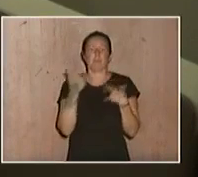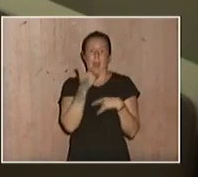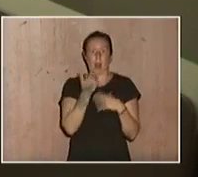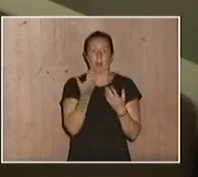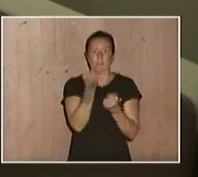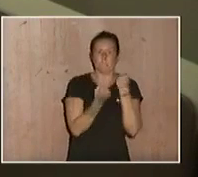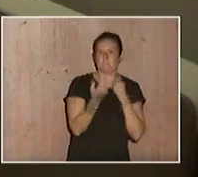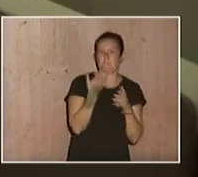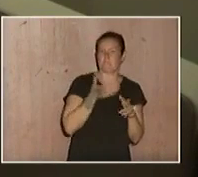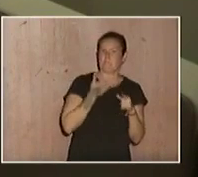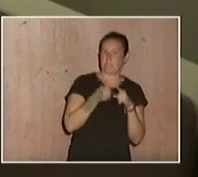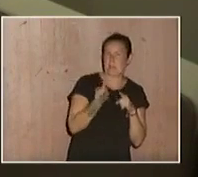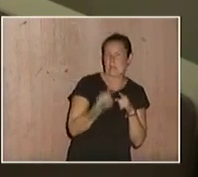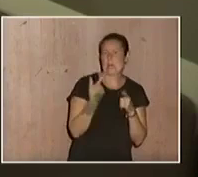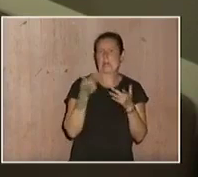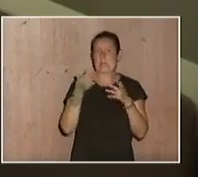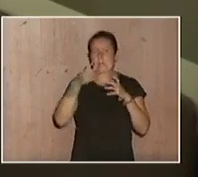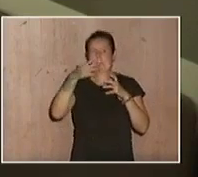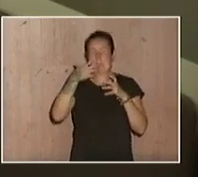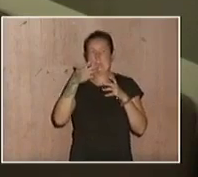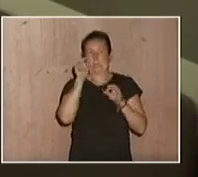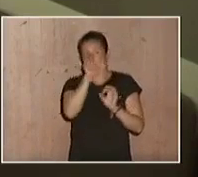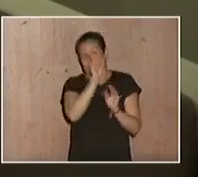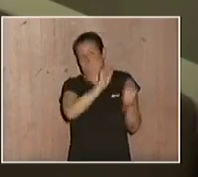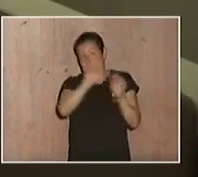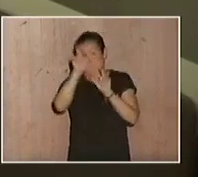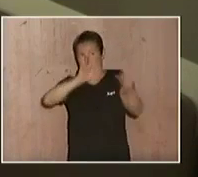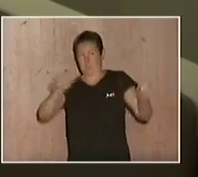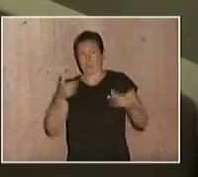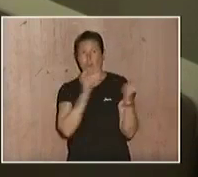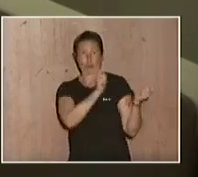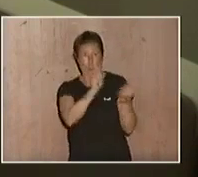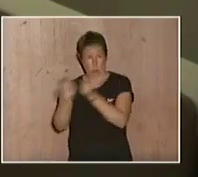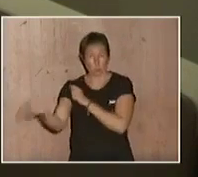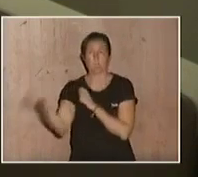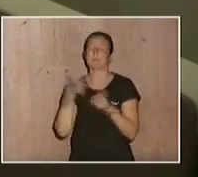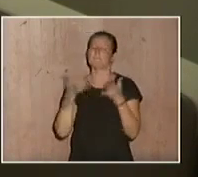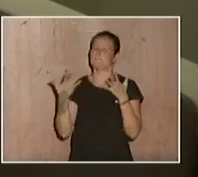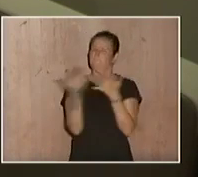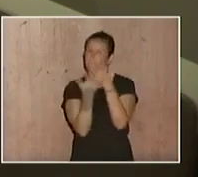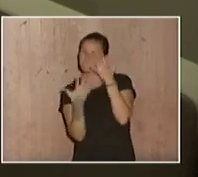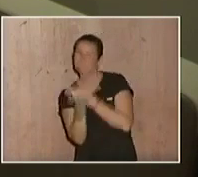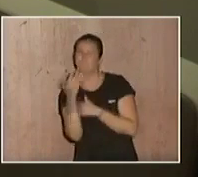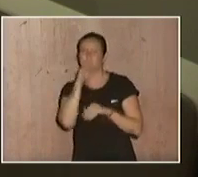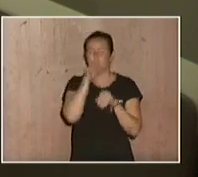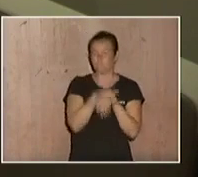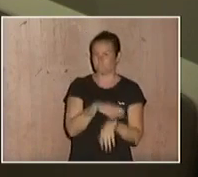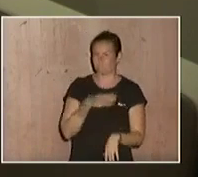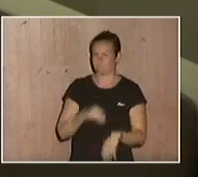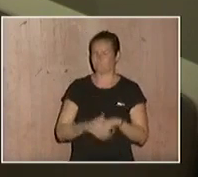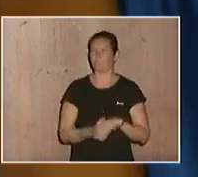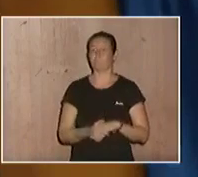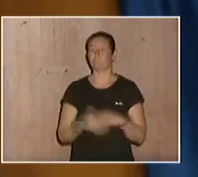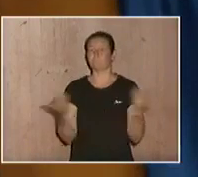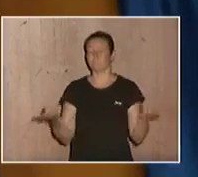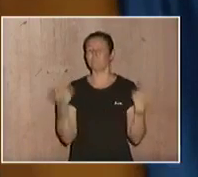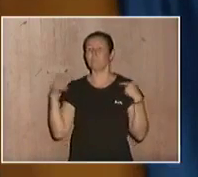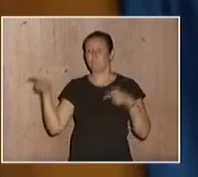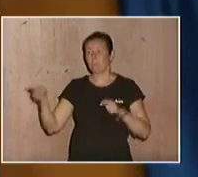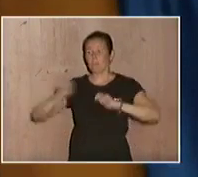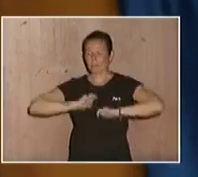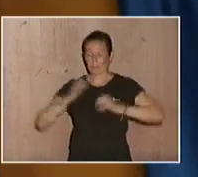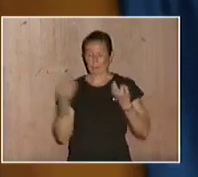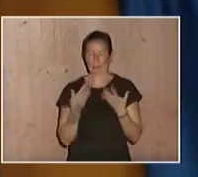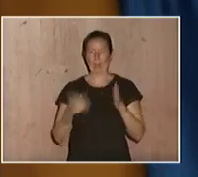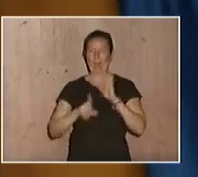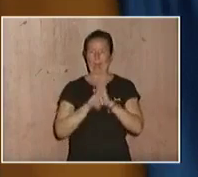el reparto entre acreedores. Estos enfoques interdisciplinarios pueden conducir a la creación de leyes más